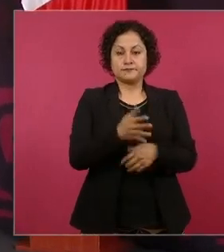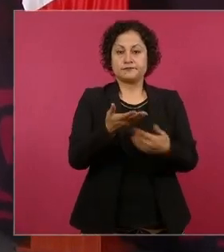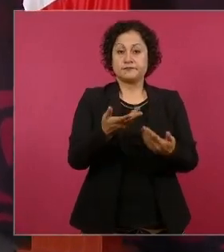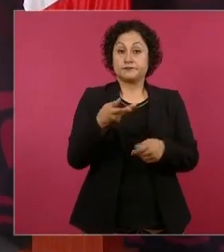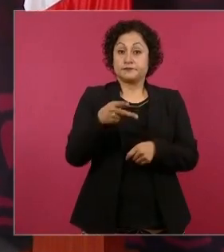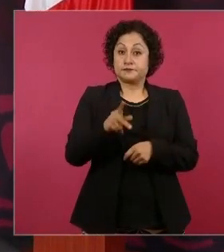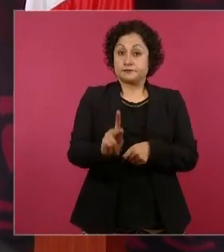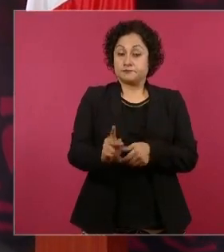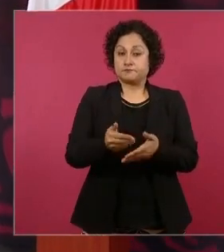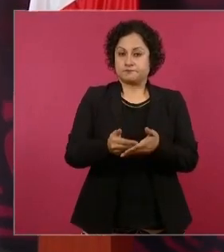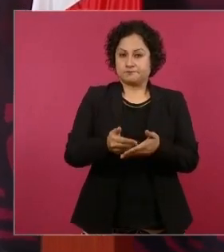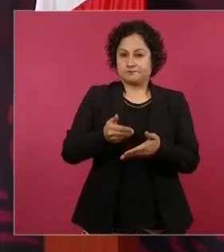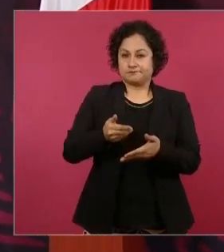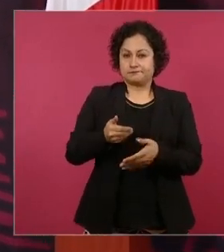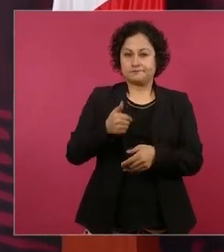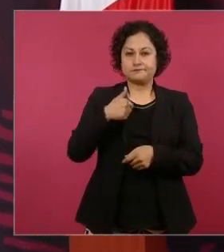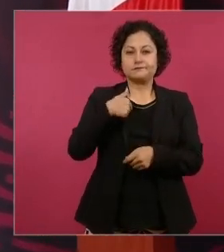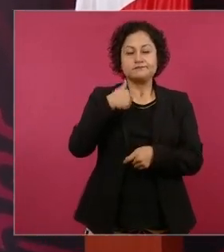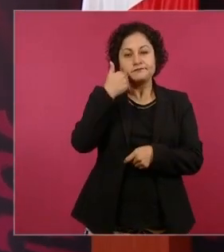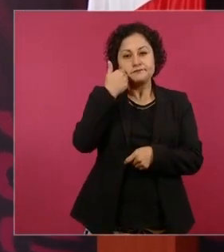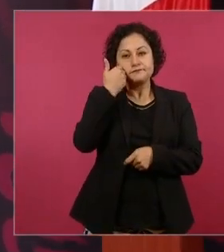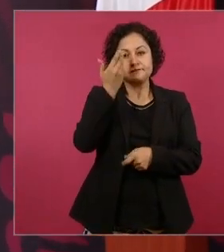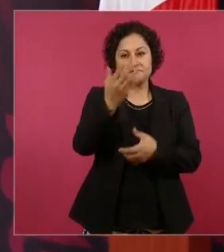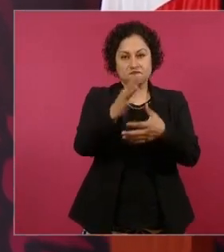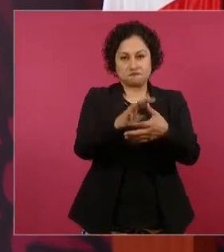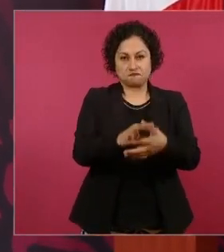quiero expresar